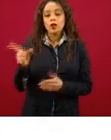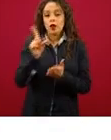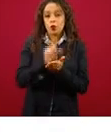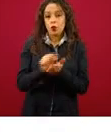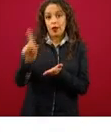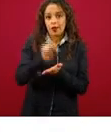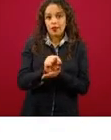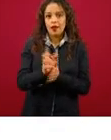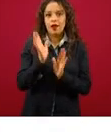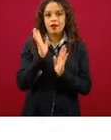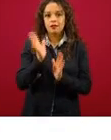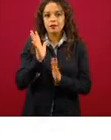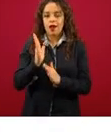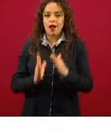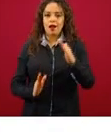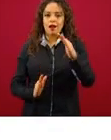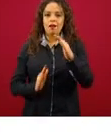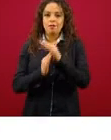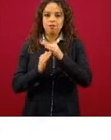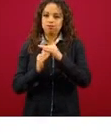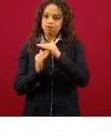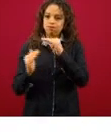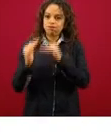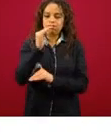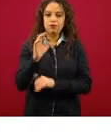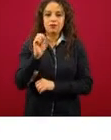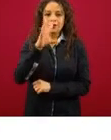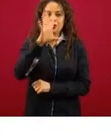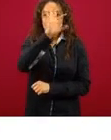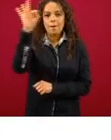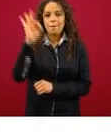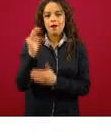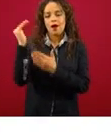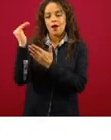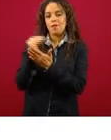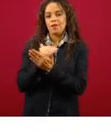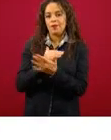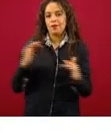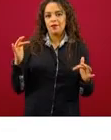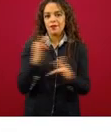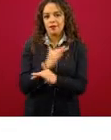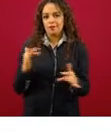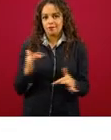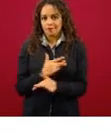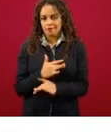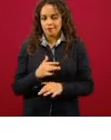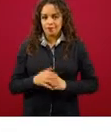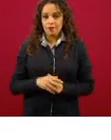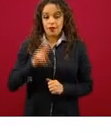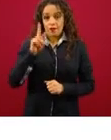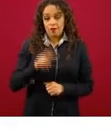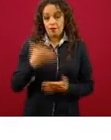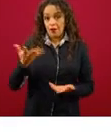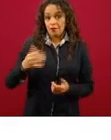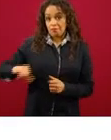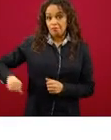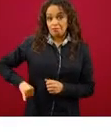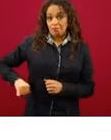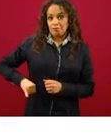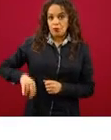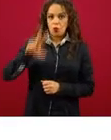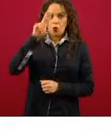pasa la meta de la disminución del 65%, llegando a niveles interesantes de menos el